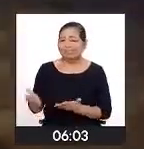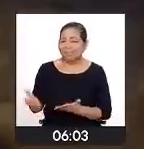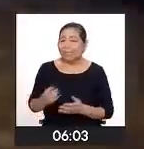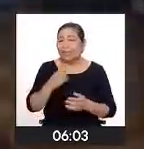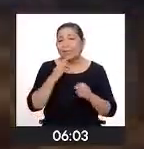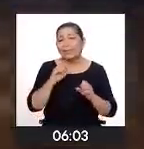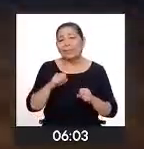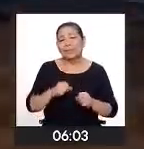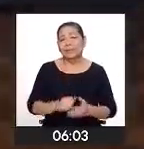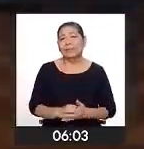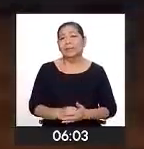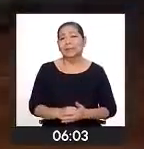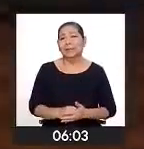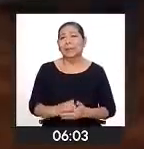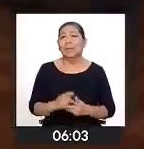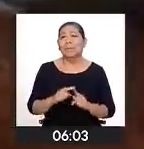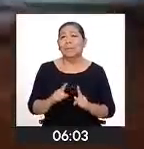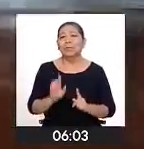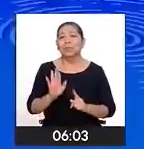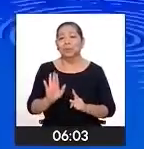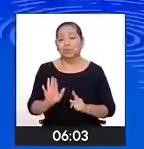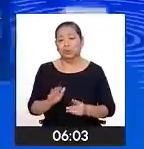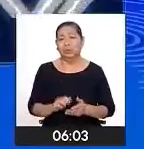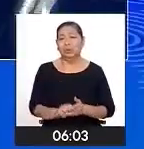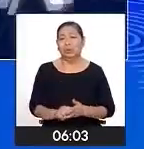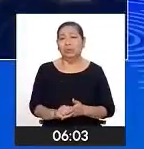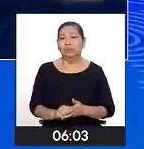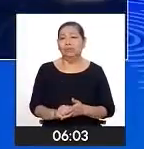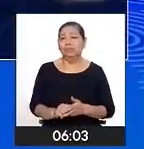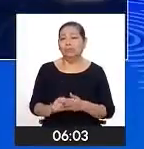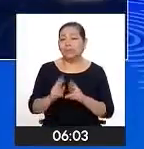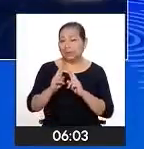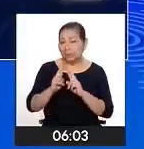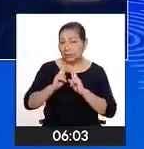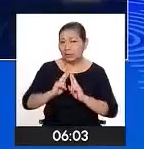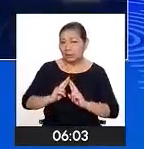y de conducta, bueno, intachable, normal,